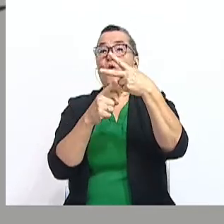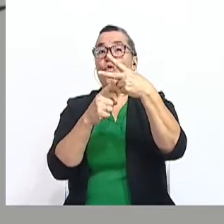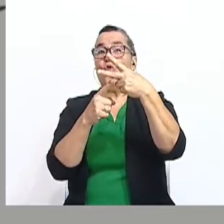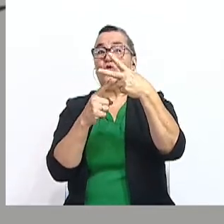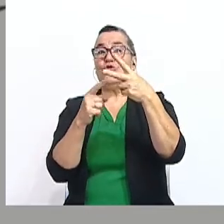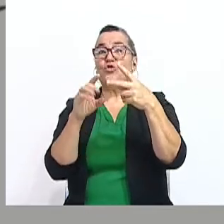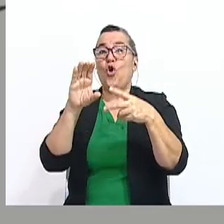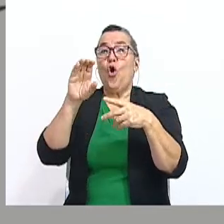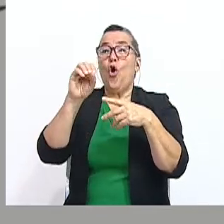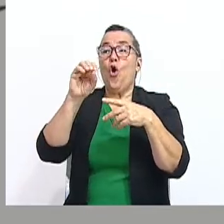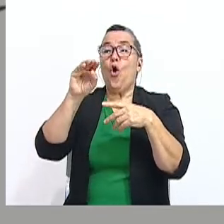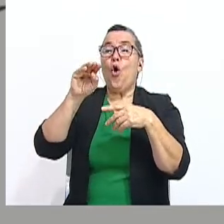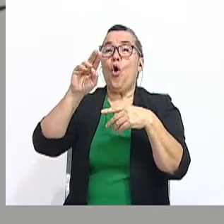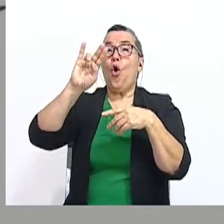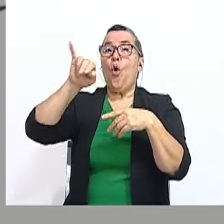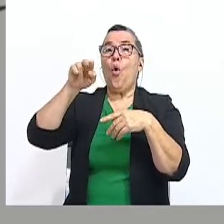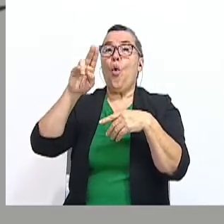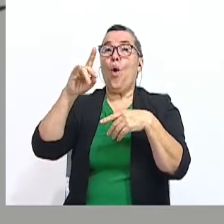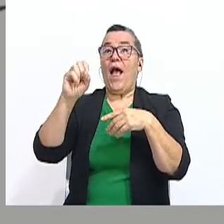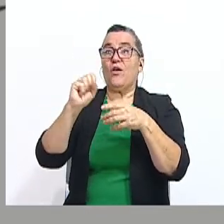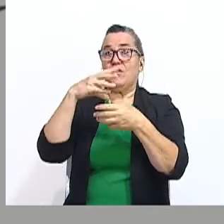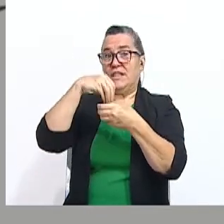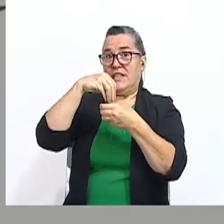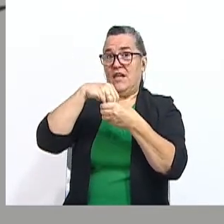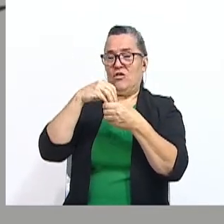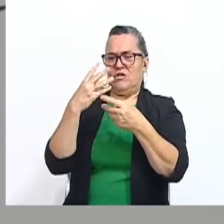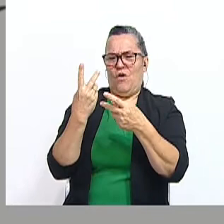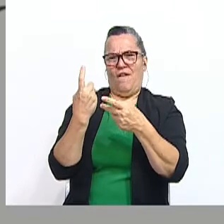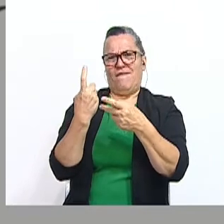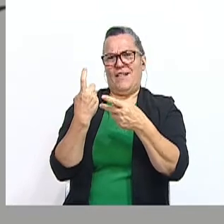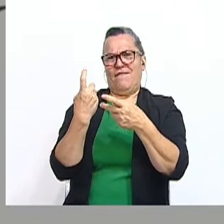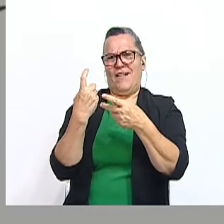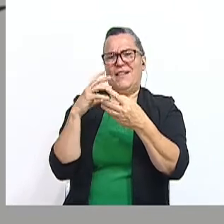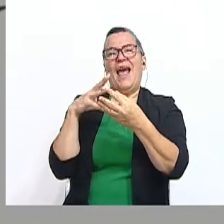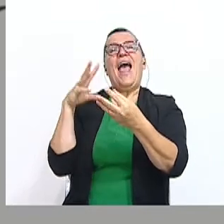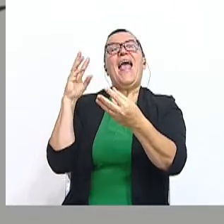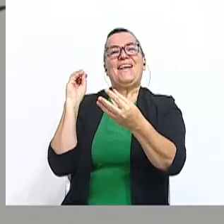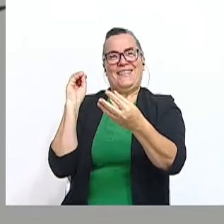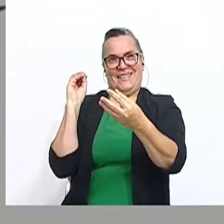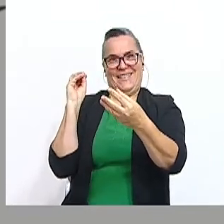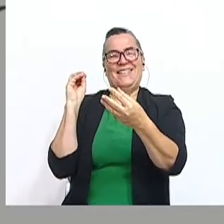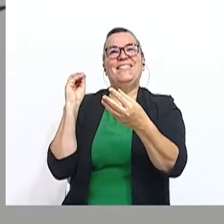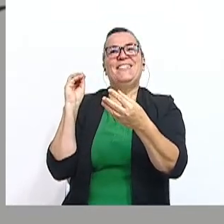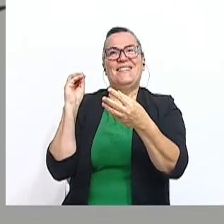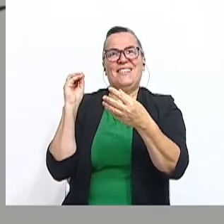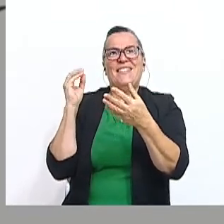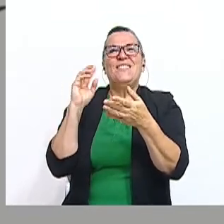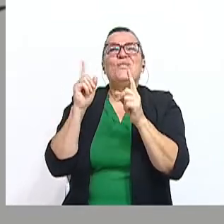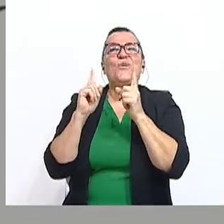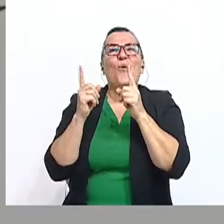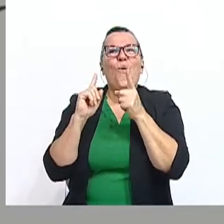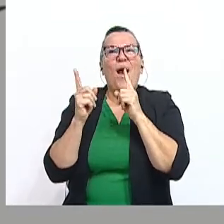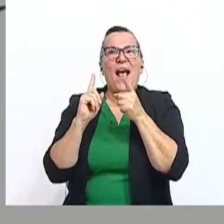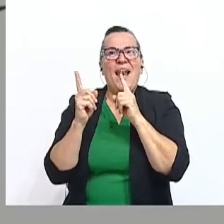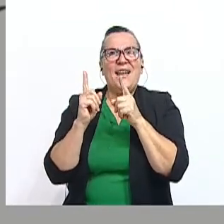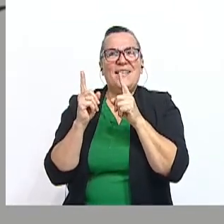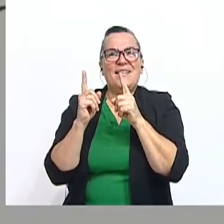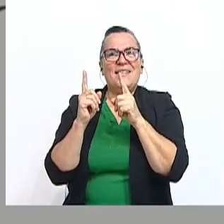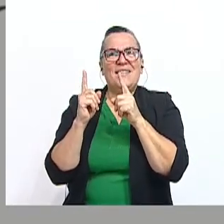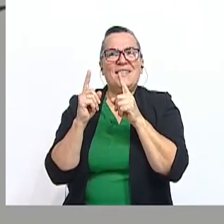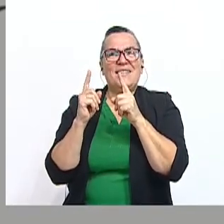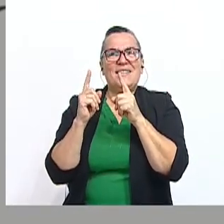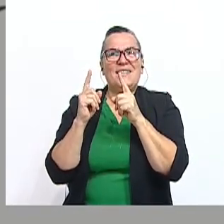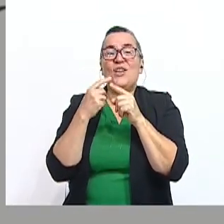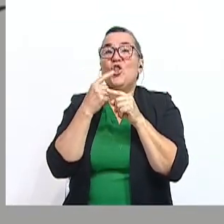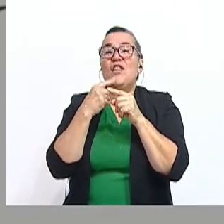conjugados. Pero si ya vimos los internos, ¿cuáles me hacen falta? Los externos, muy bien, que son los que están al lado, como